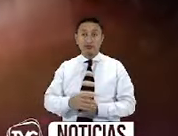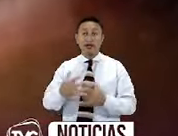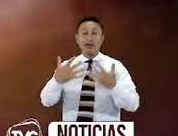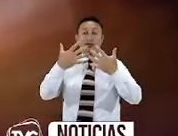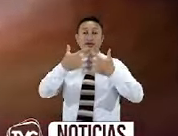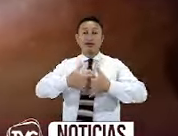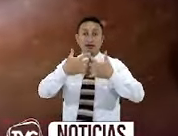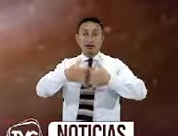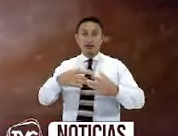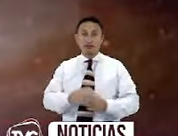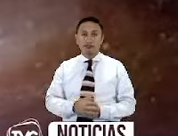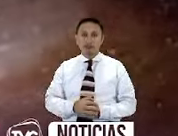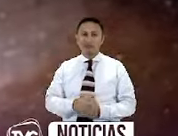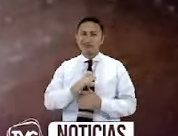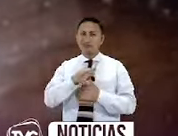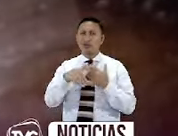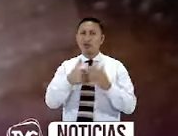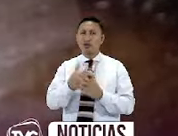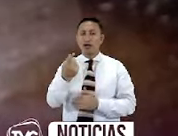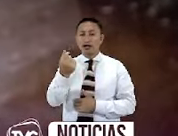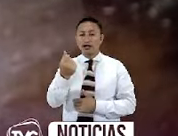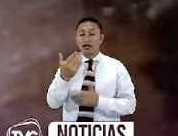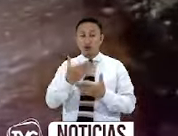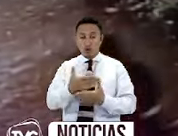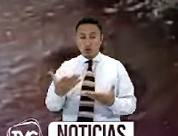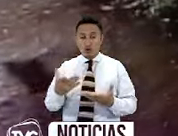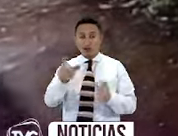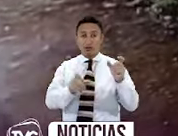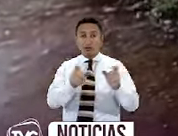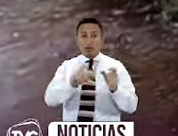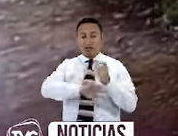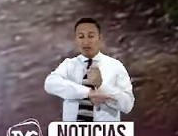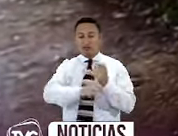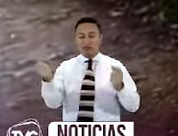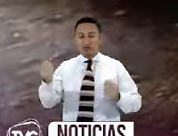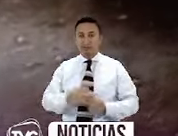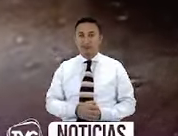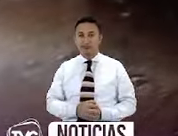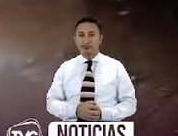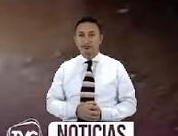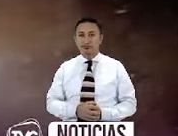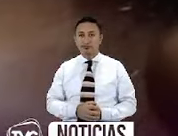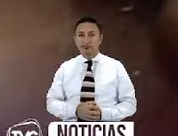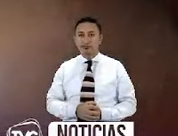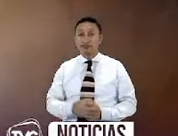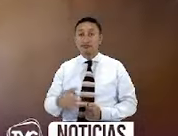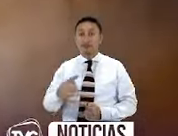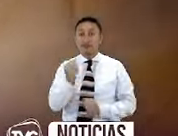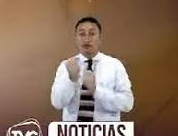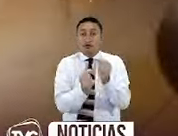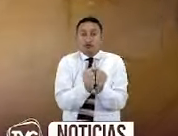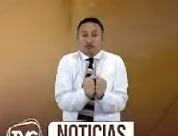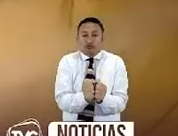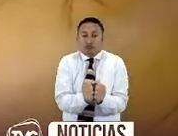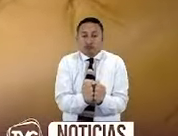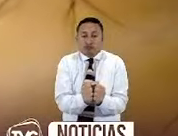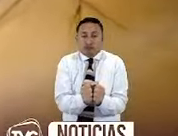Se llevaron todo el dinero y las pertenencias de los trabajadores, a quienes dejaron maniatados. Dentro de las